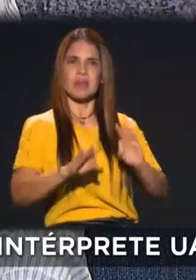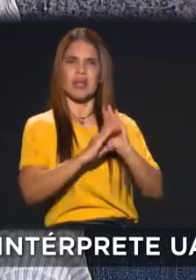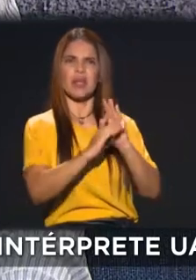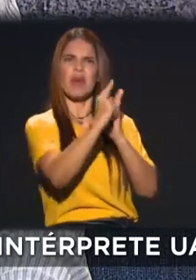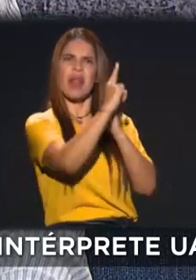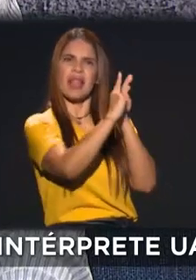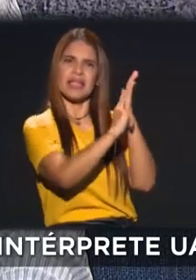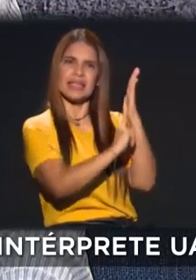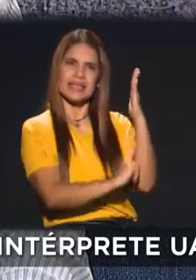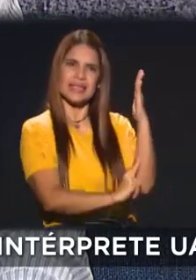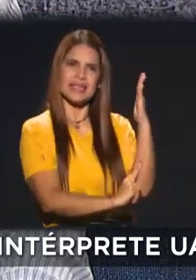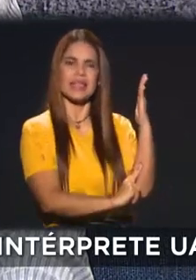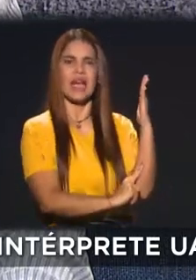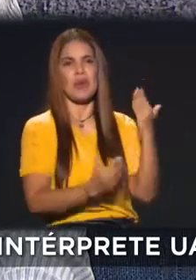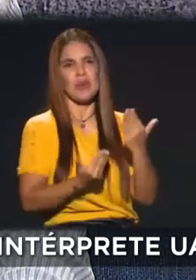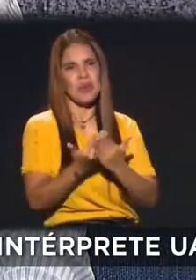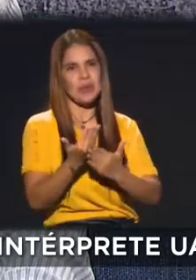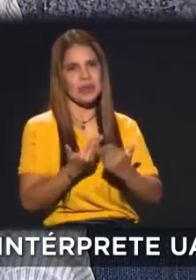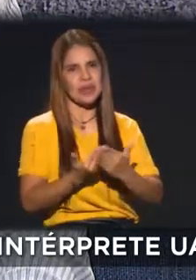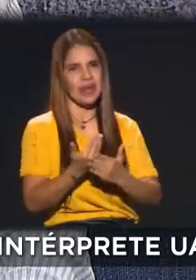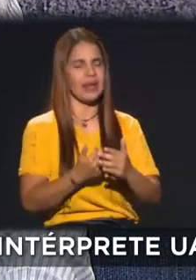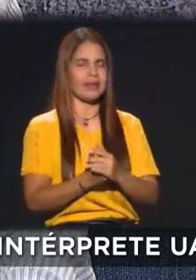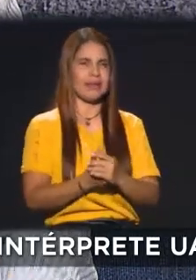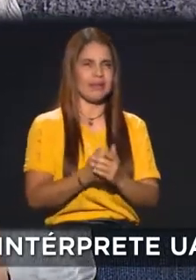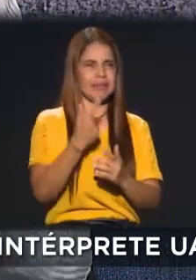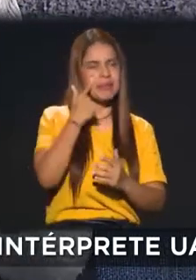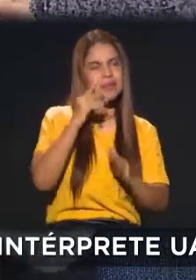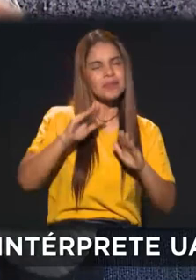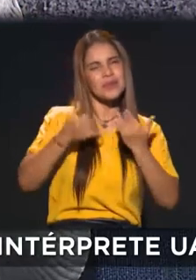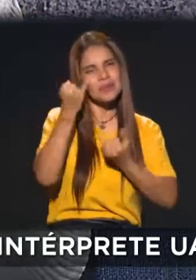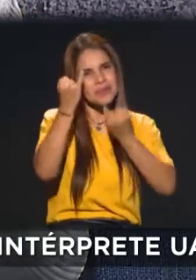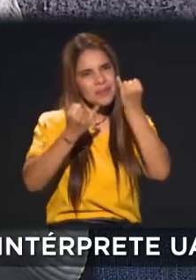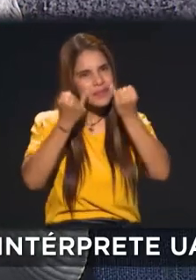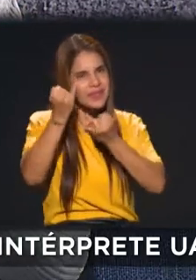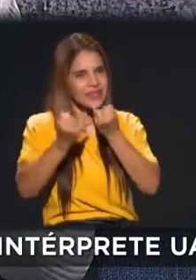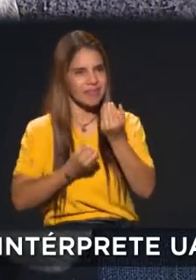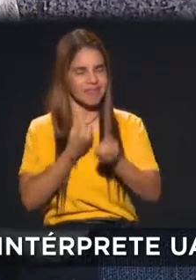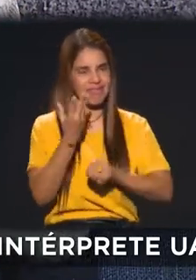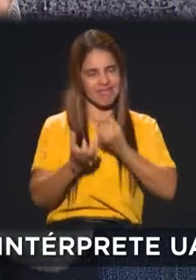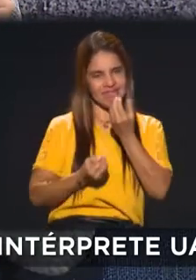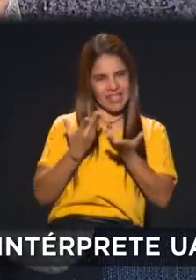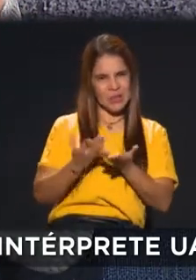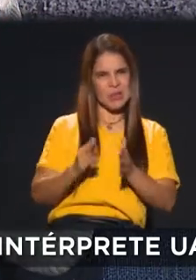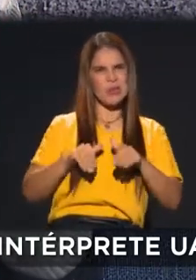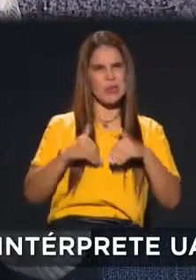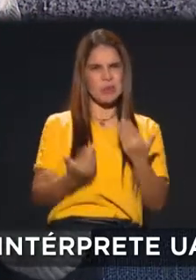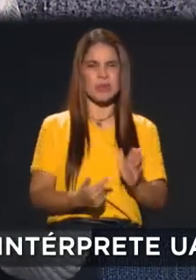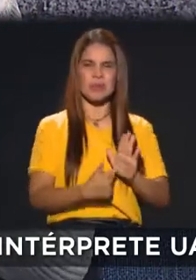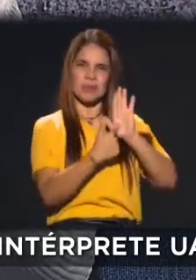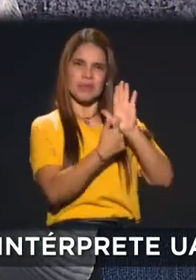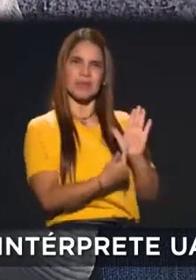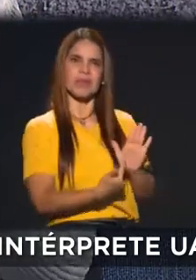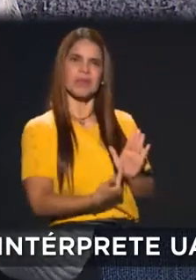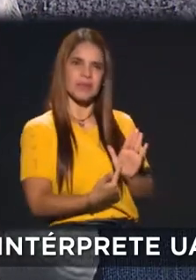importante que las personas empecemos a ver cuáles son las ideas que queremos expresar y las podamos representar de